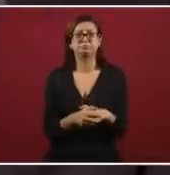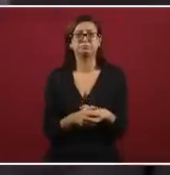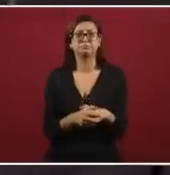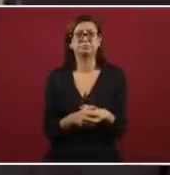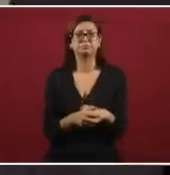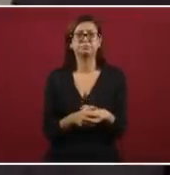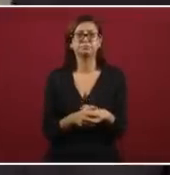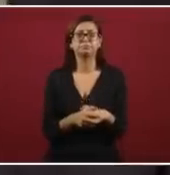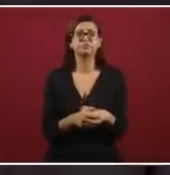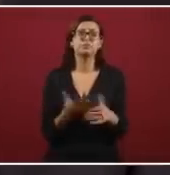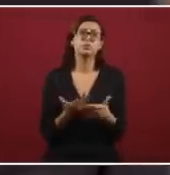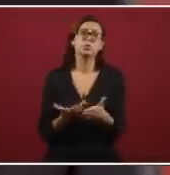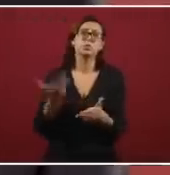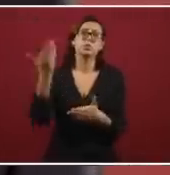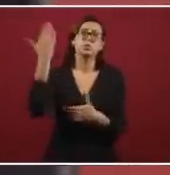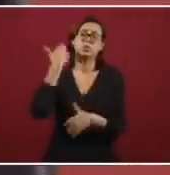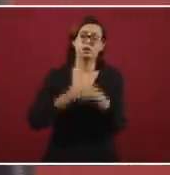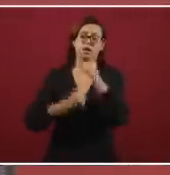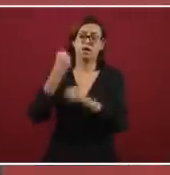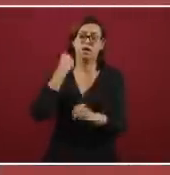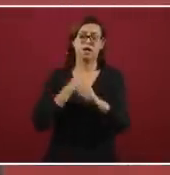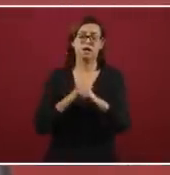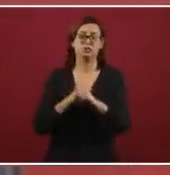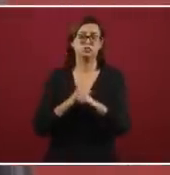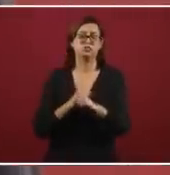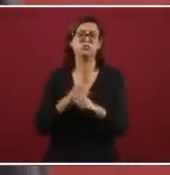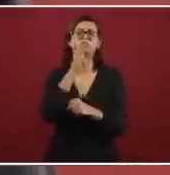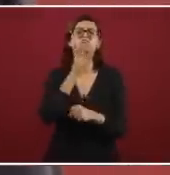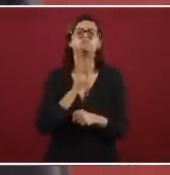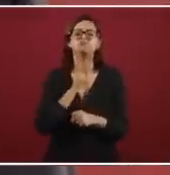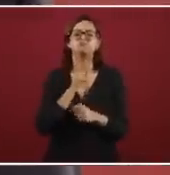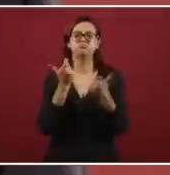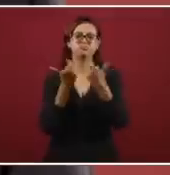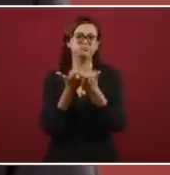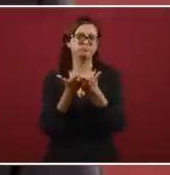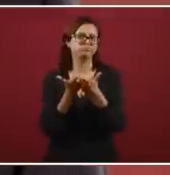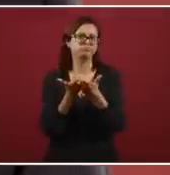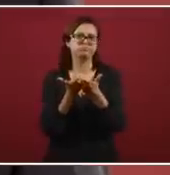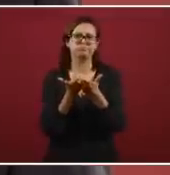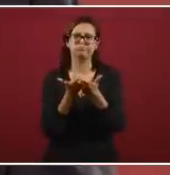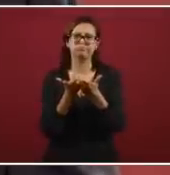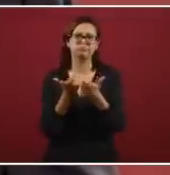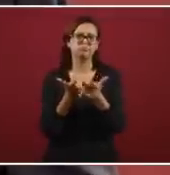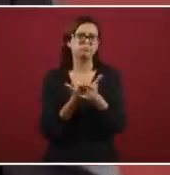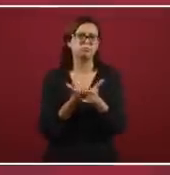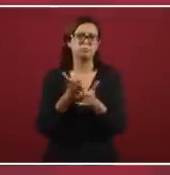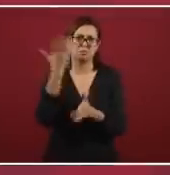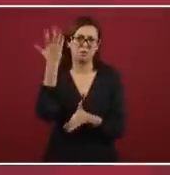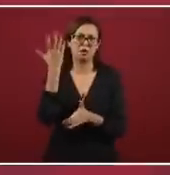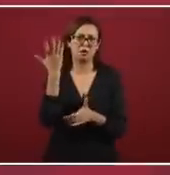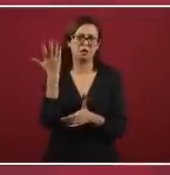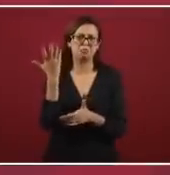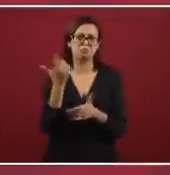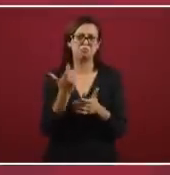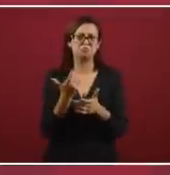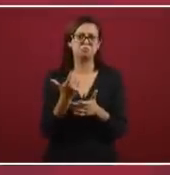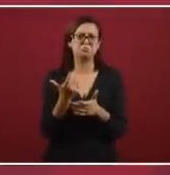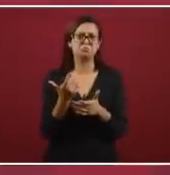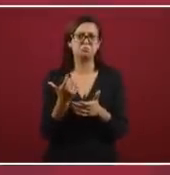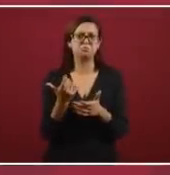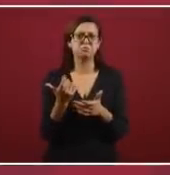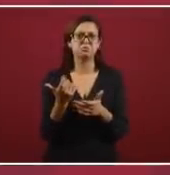en aquel entonces los precios del petróleo estaban altos,